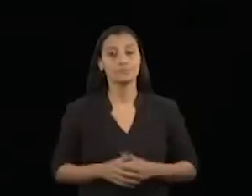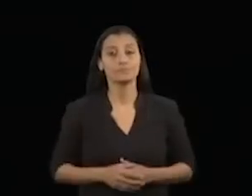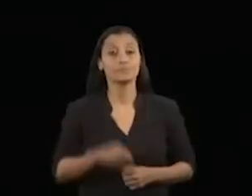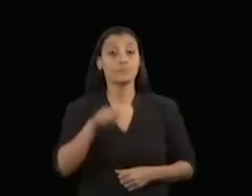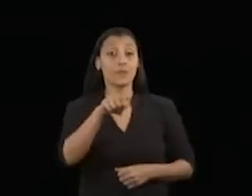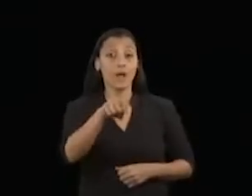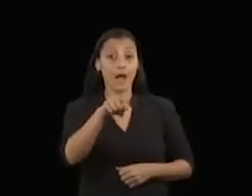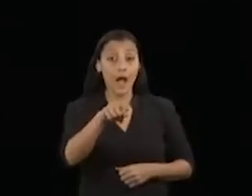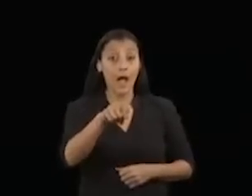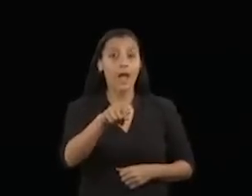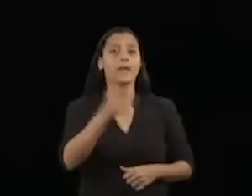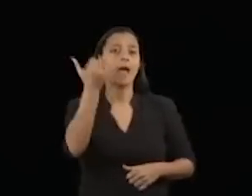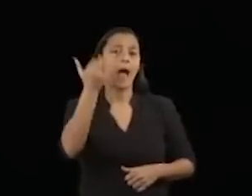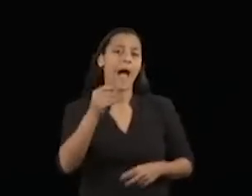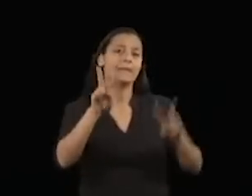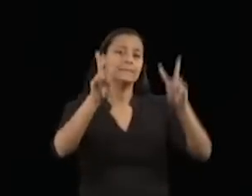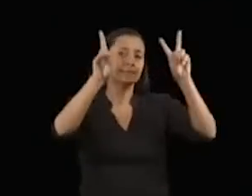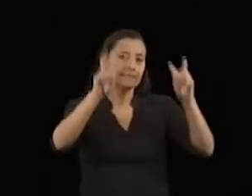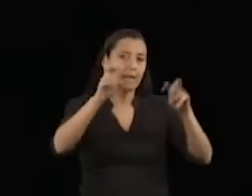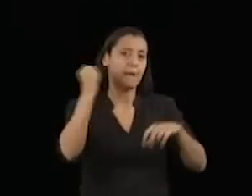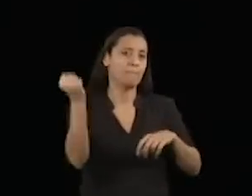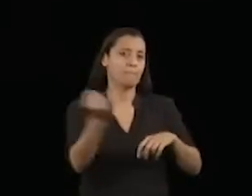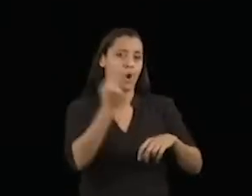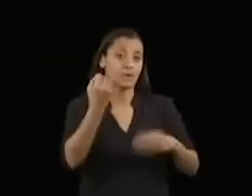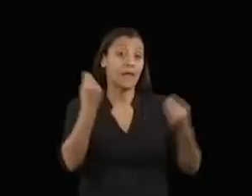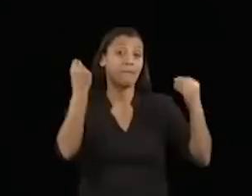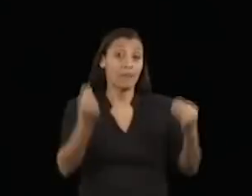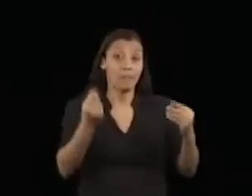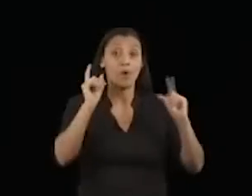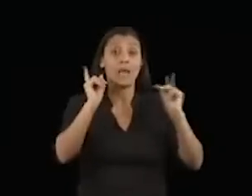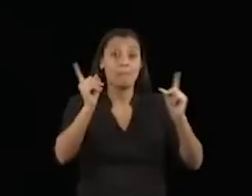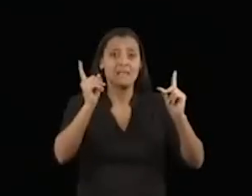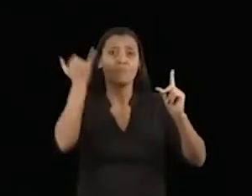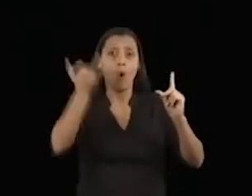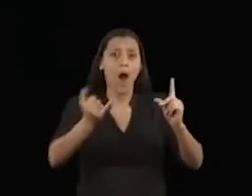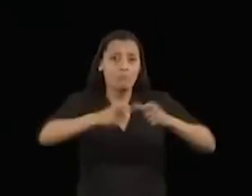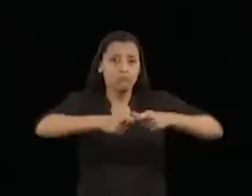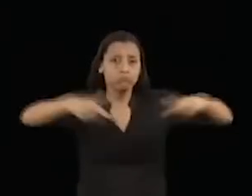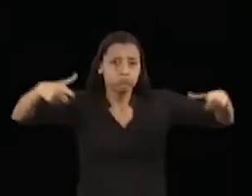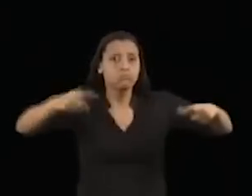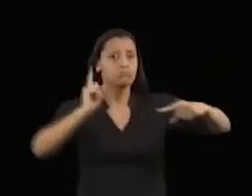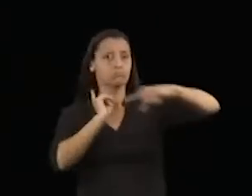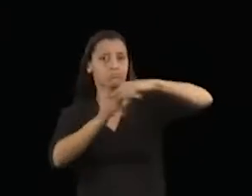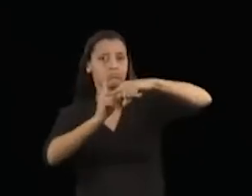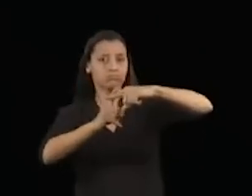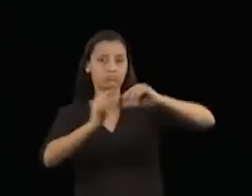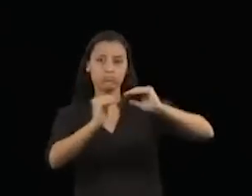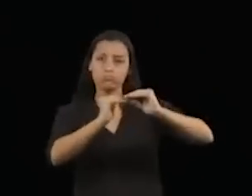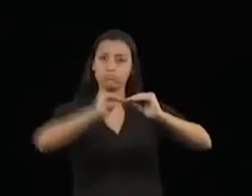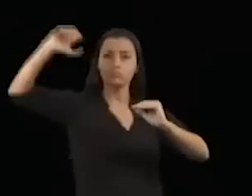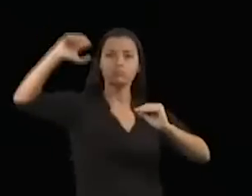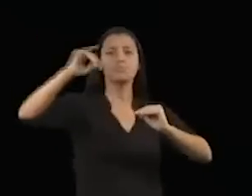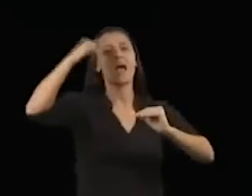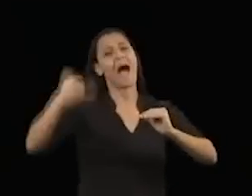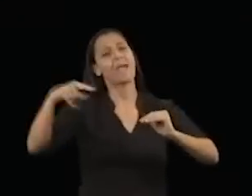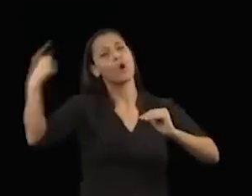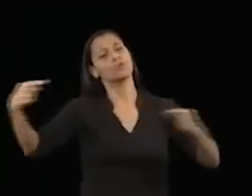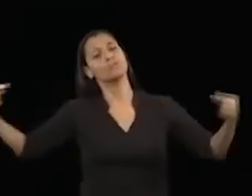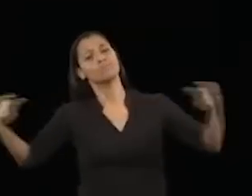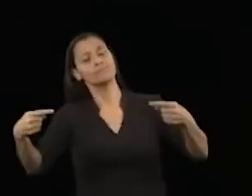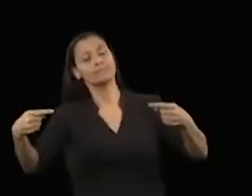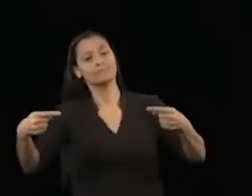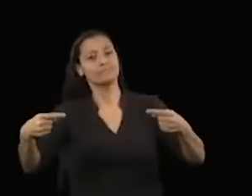Y ahí hay todo un tema, porque los rendimientos crecientes, la contracara de eso